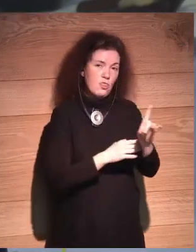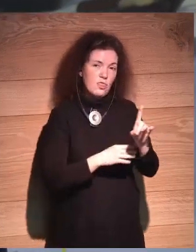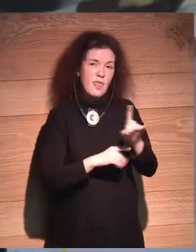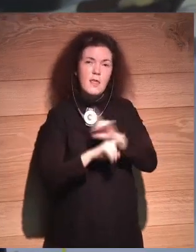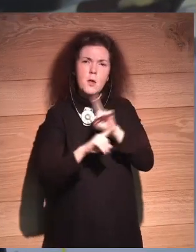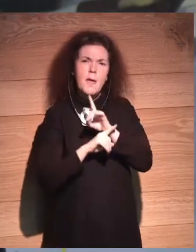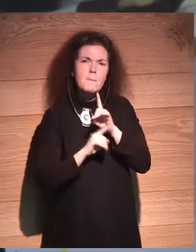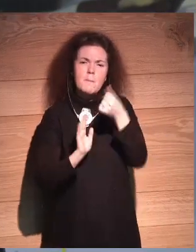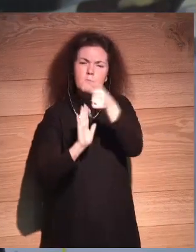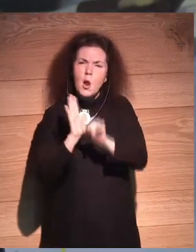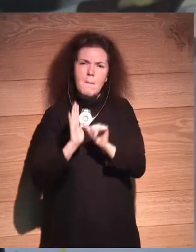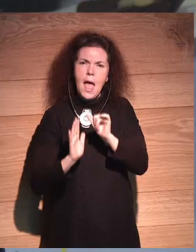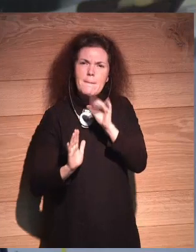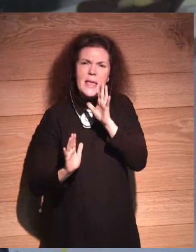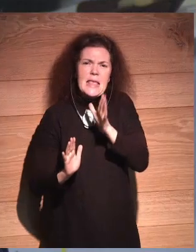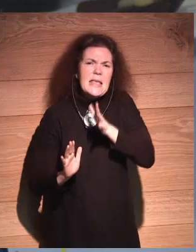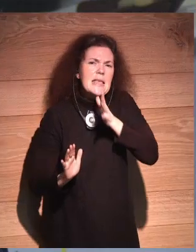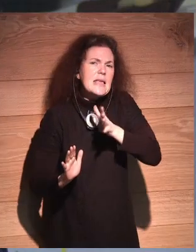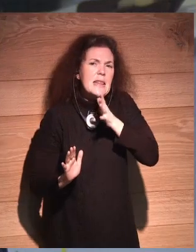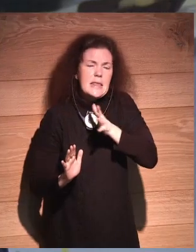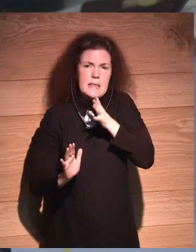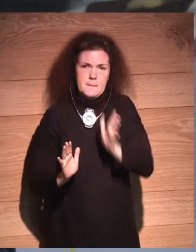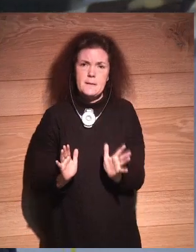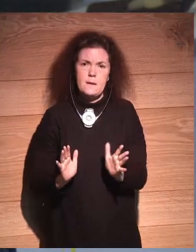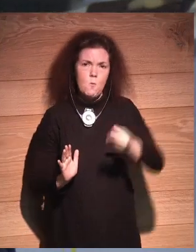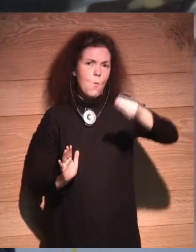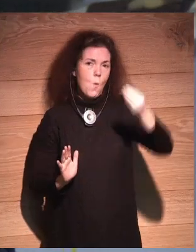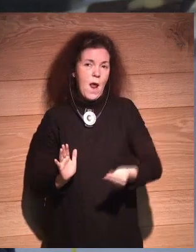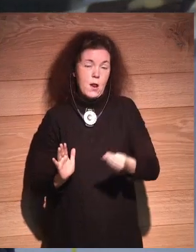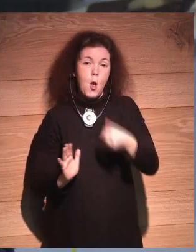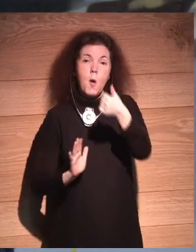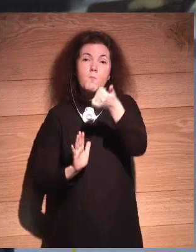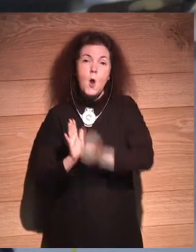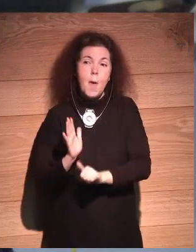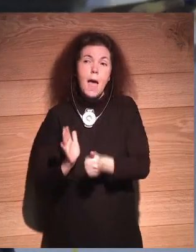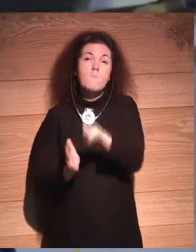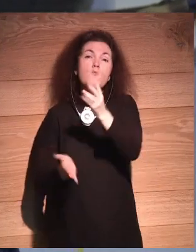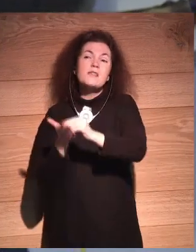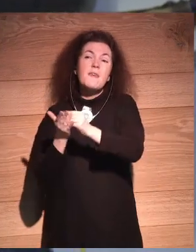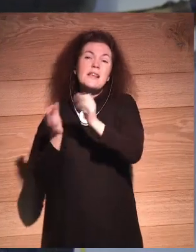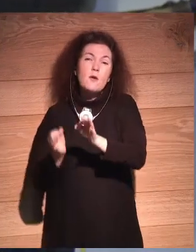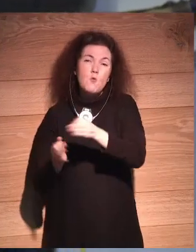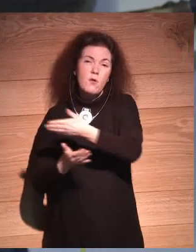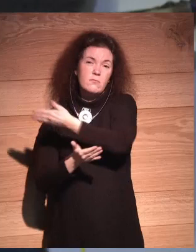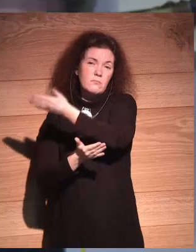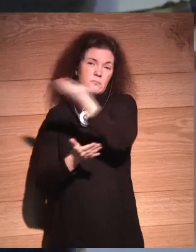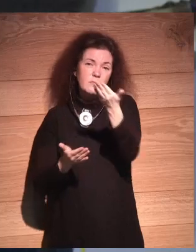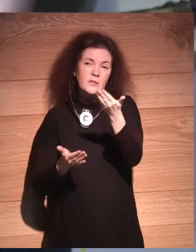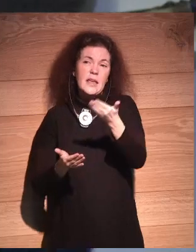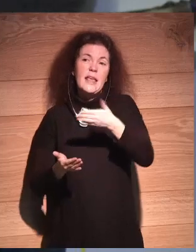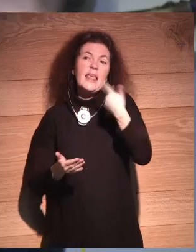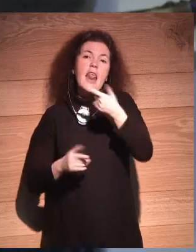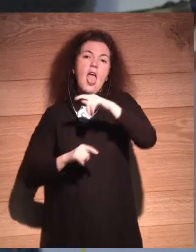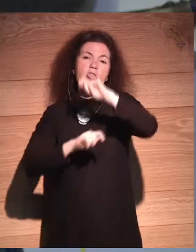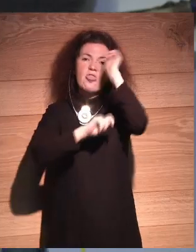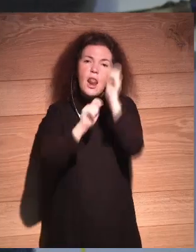es absolutamente fantástico. Es un programa que ya quisieran muchas veces, ya no digamos que Zaragoza